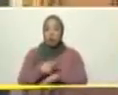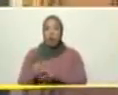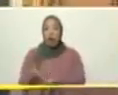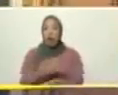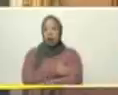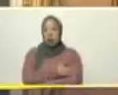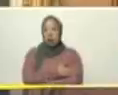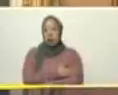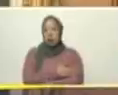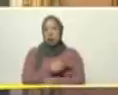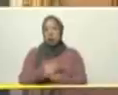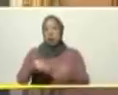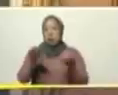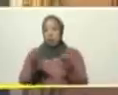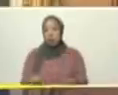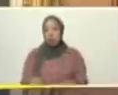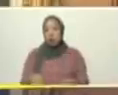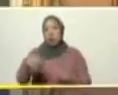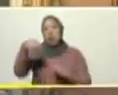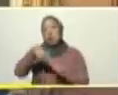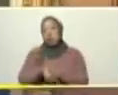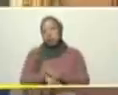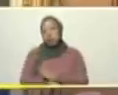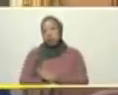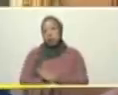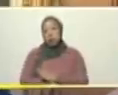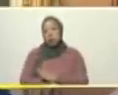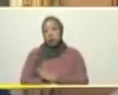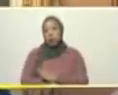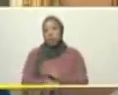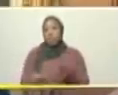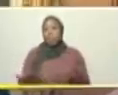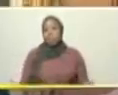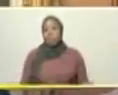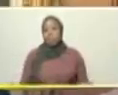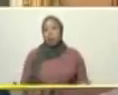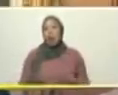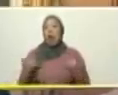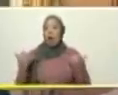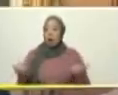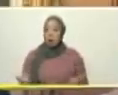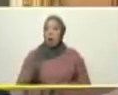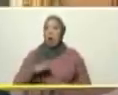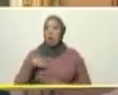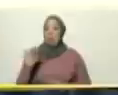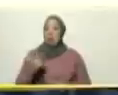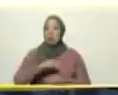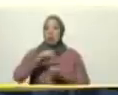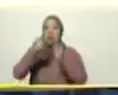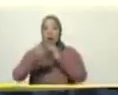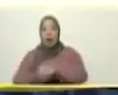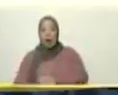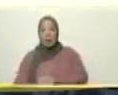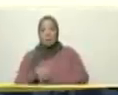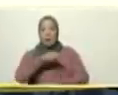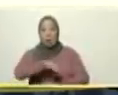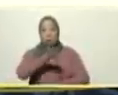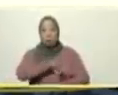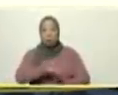propuesta cayó en el vacío. Quizás ahora el